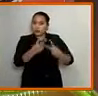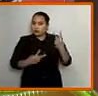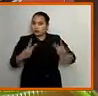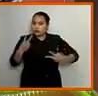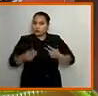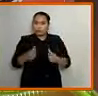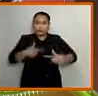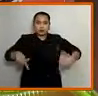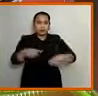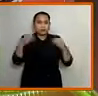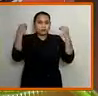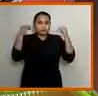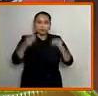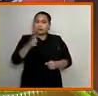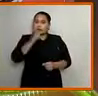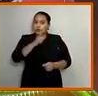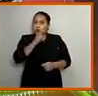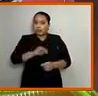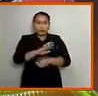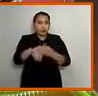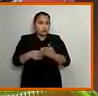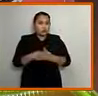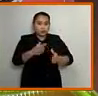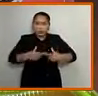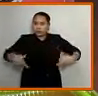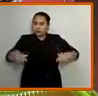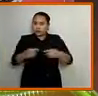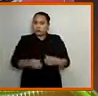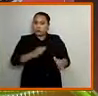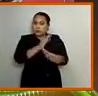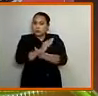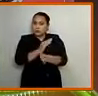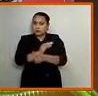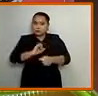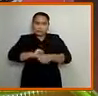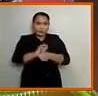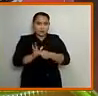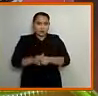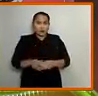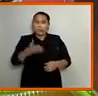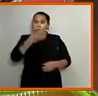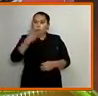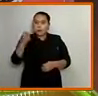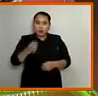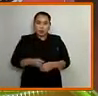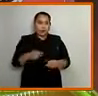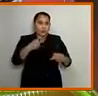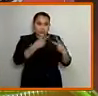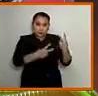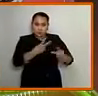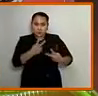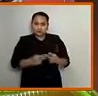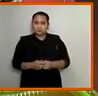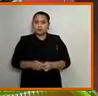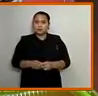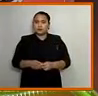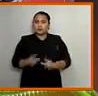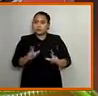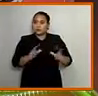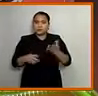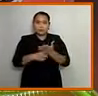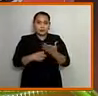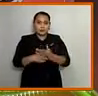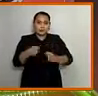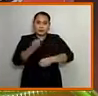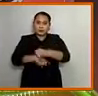lotocentros. Cada uno de ellos cuentan con todas las medidas de bioseguridad para brindarte una mejor atención. Preparen sus boletitos de premiados